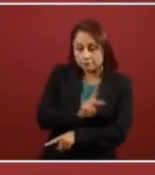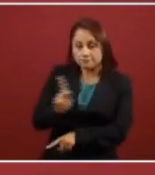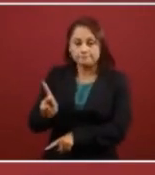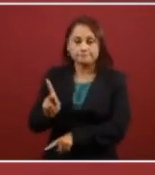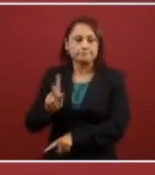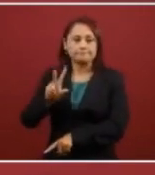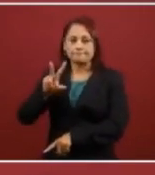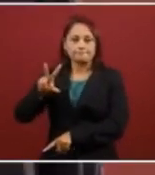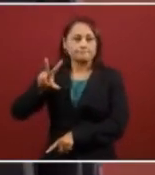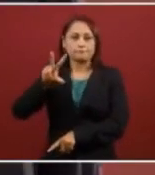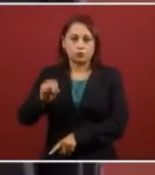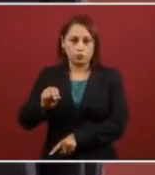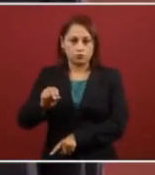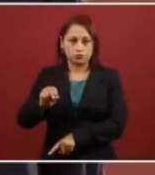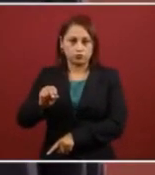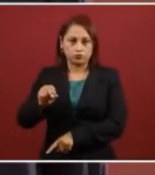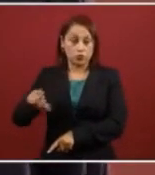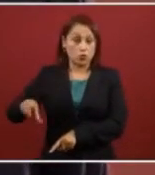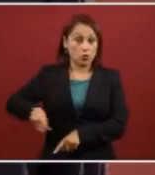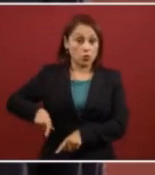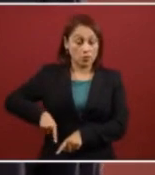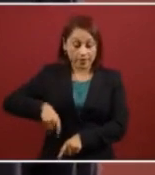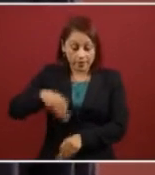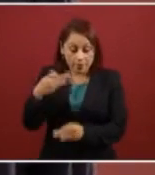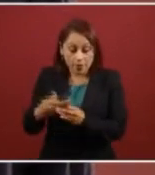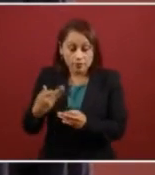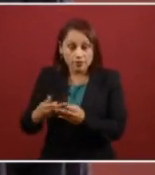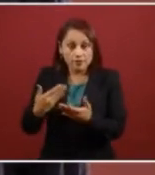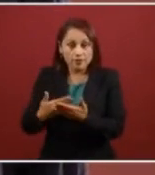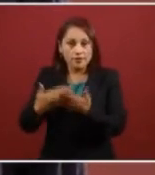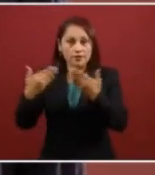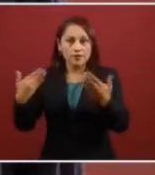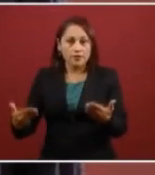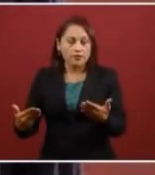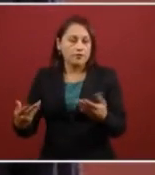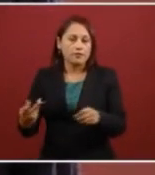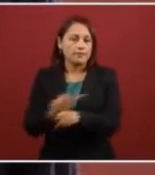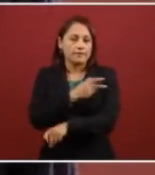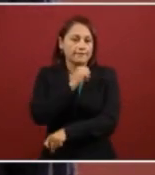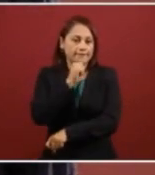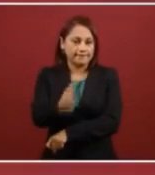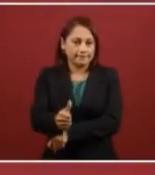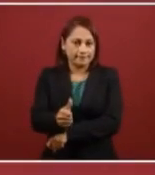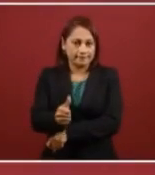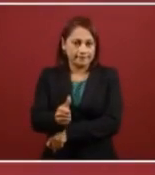not happen anymore? En este gobierno ni sucederá. That used to happen